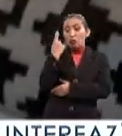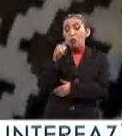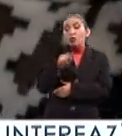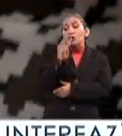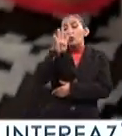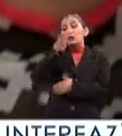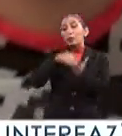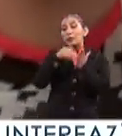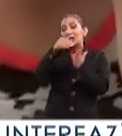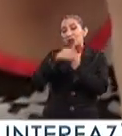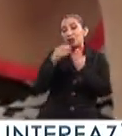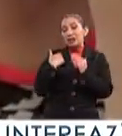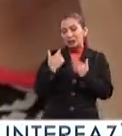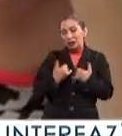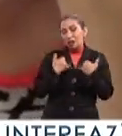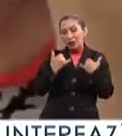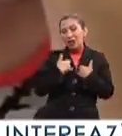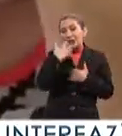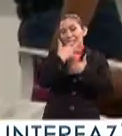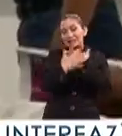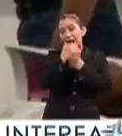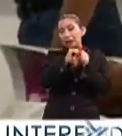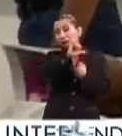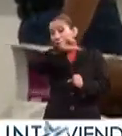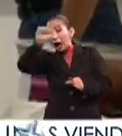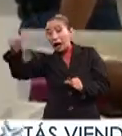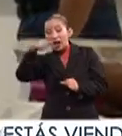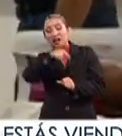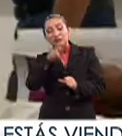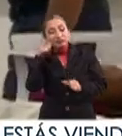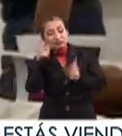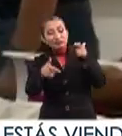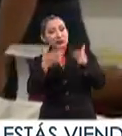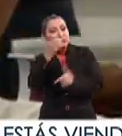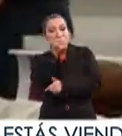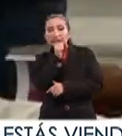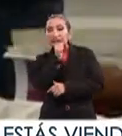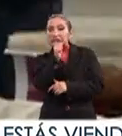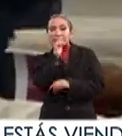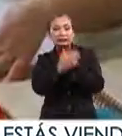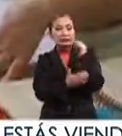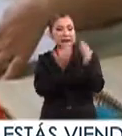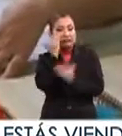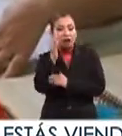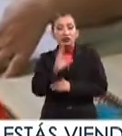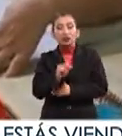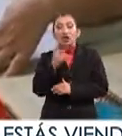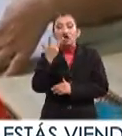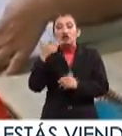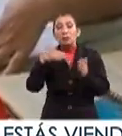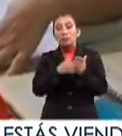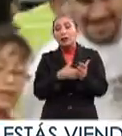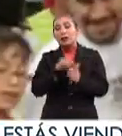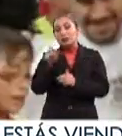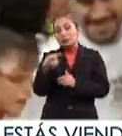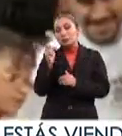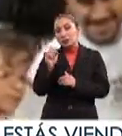millones de personas mayores de 15 años forman parte del rezago educativo. 891,000 son